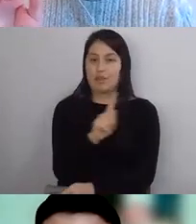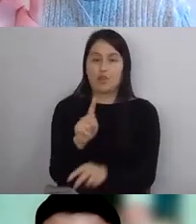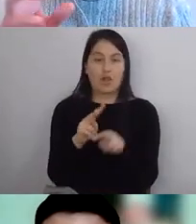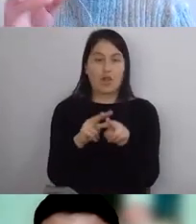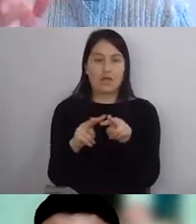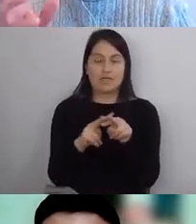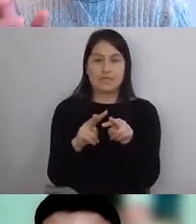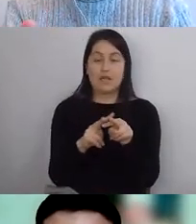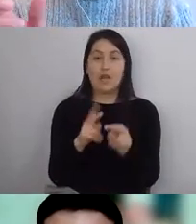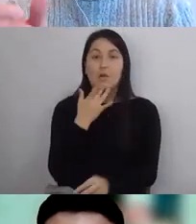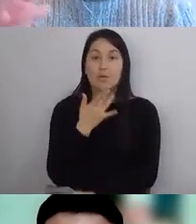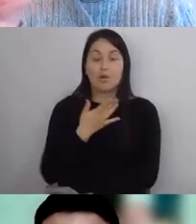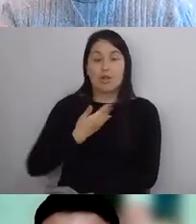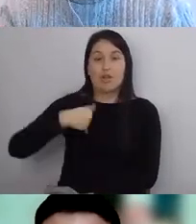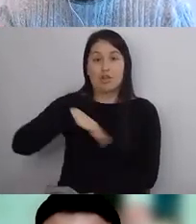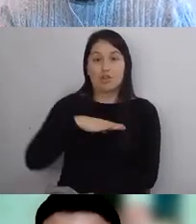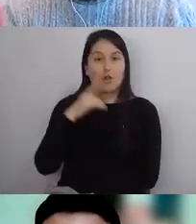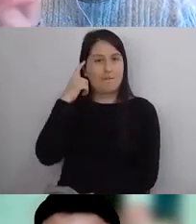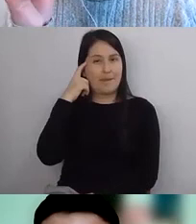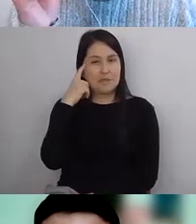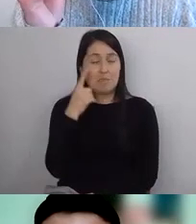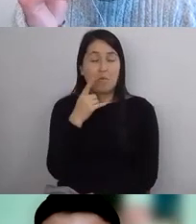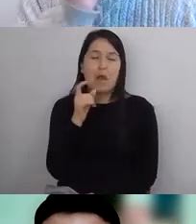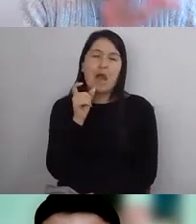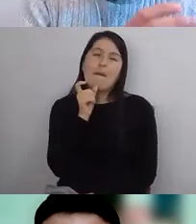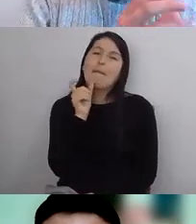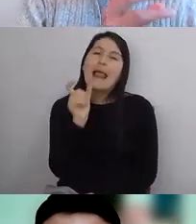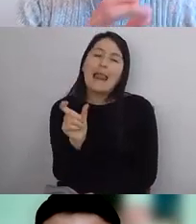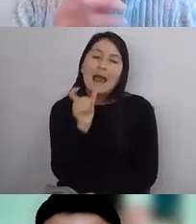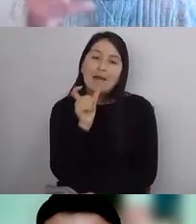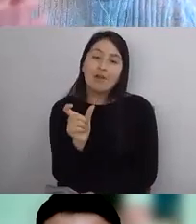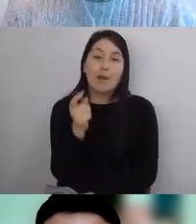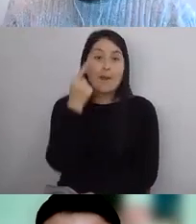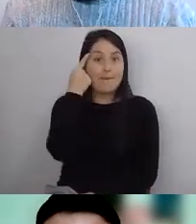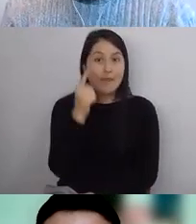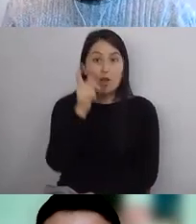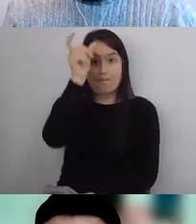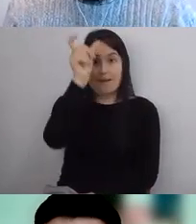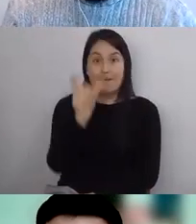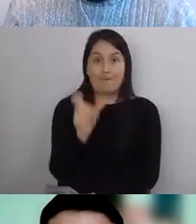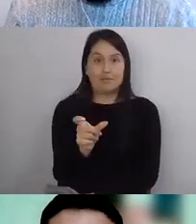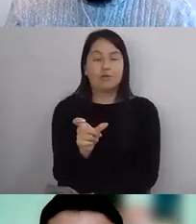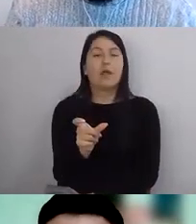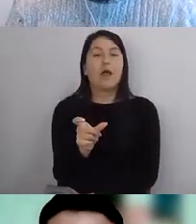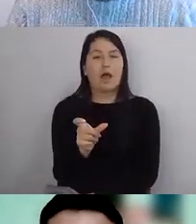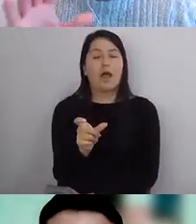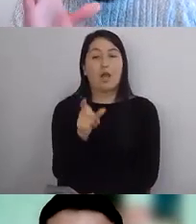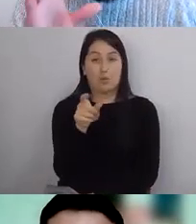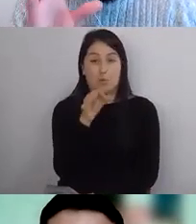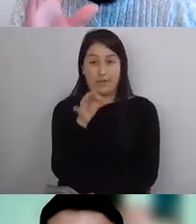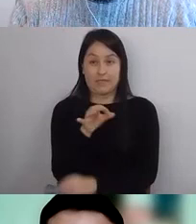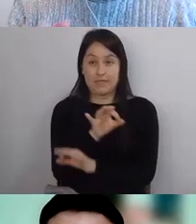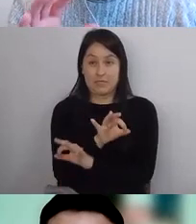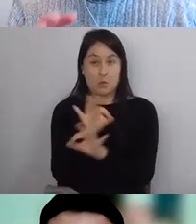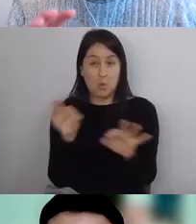pequeñas cosas que nosotros creemos que son palabras simplemente, para el reclutador van a ser incluso un motivo de descarte, ¿ya? Entonces,